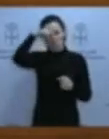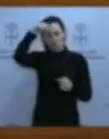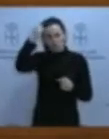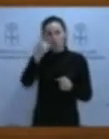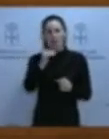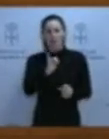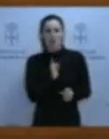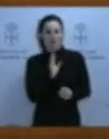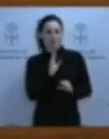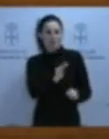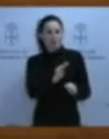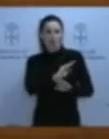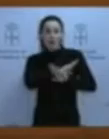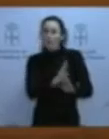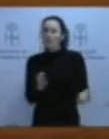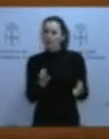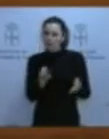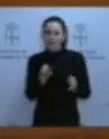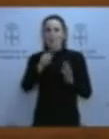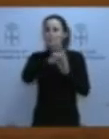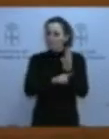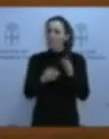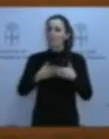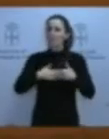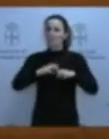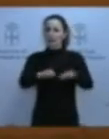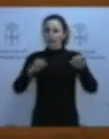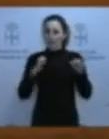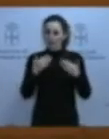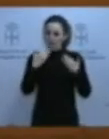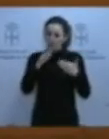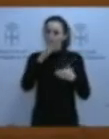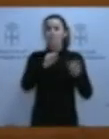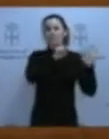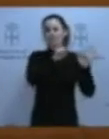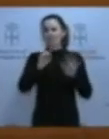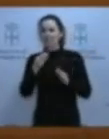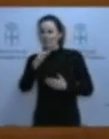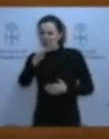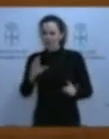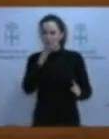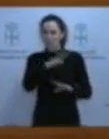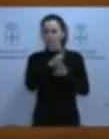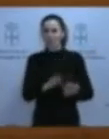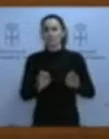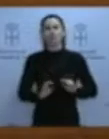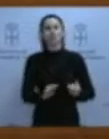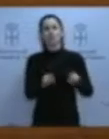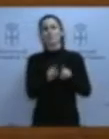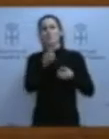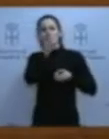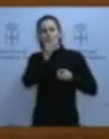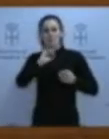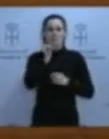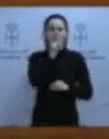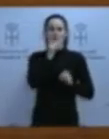de los mercados sea irreversible. Aproximadamente unos 60 y tantos mercados de difícil información a través